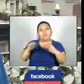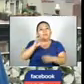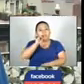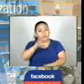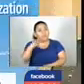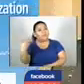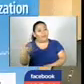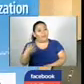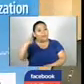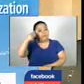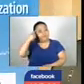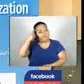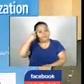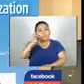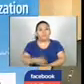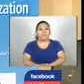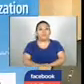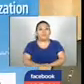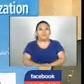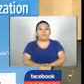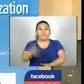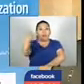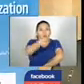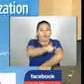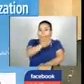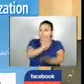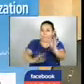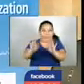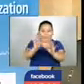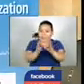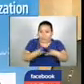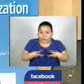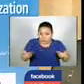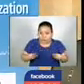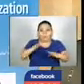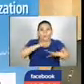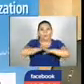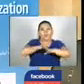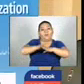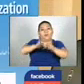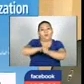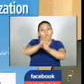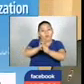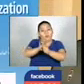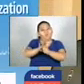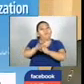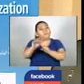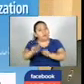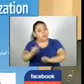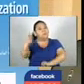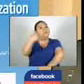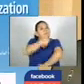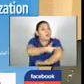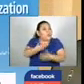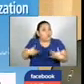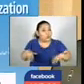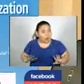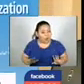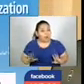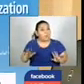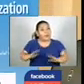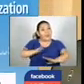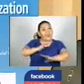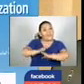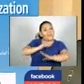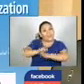vacunarse. Hemos visto que las vacunas no son perfectamente efectivas para prevenir la transmisión. Son altamente efectivas para prevenir